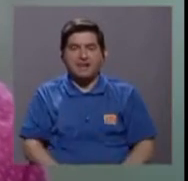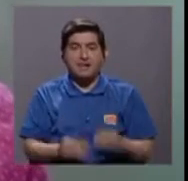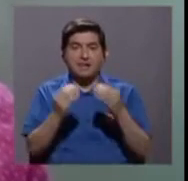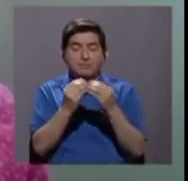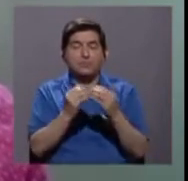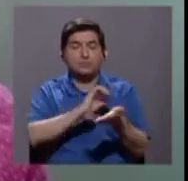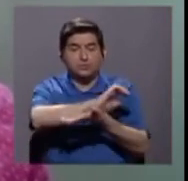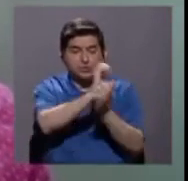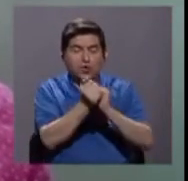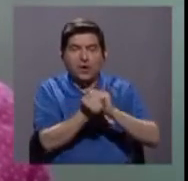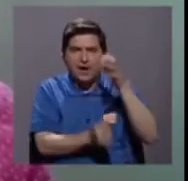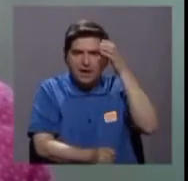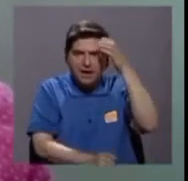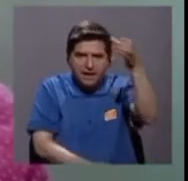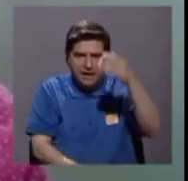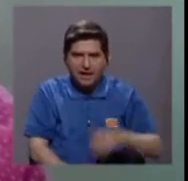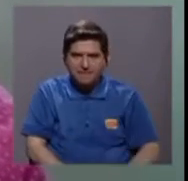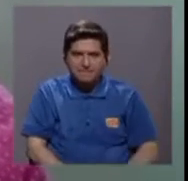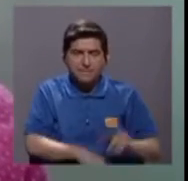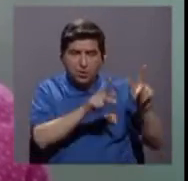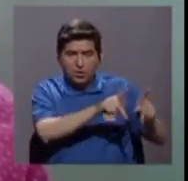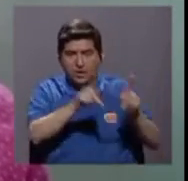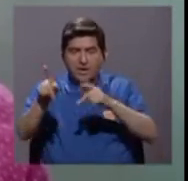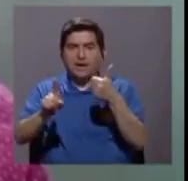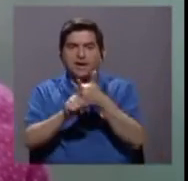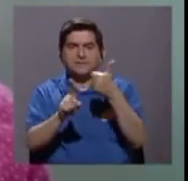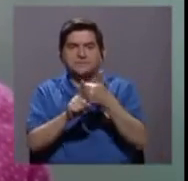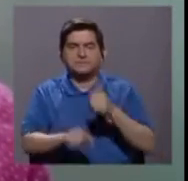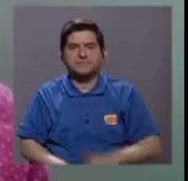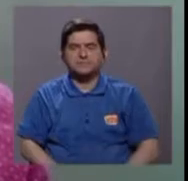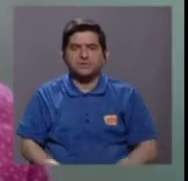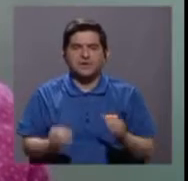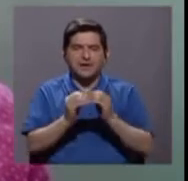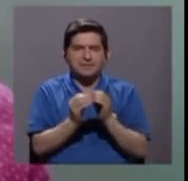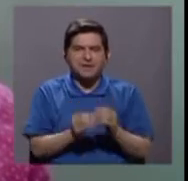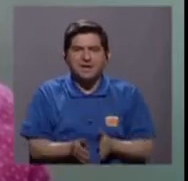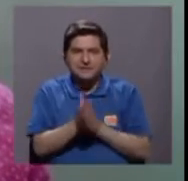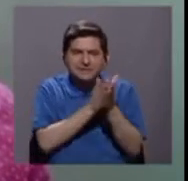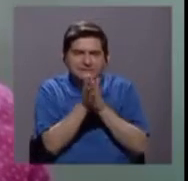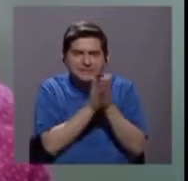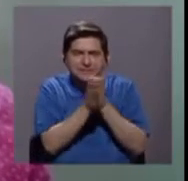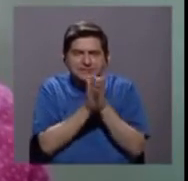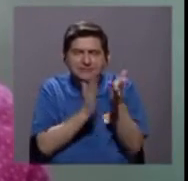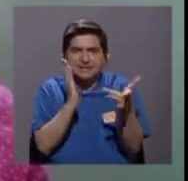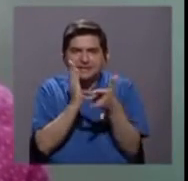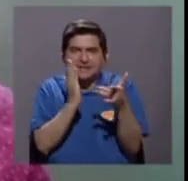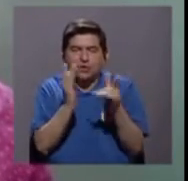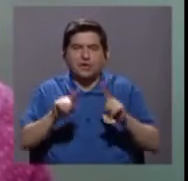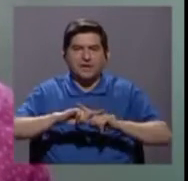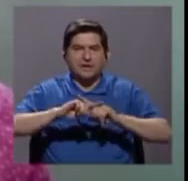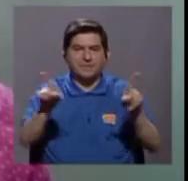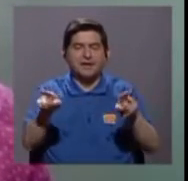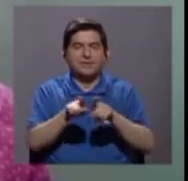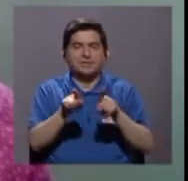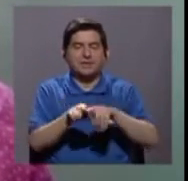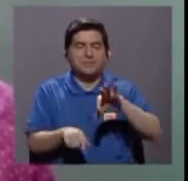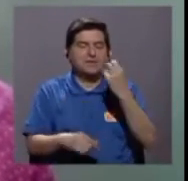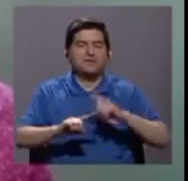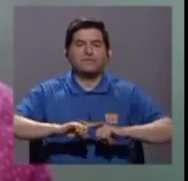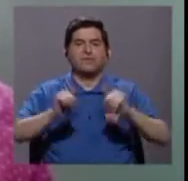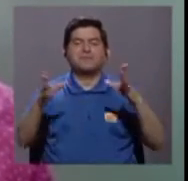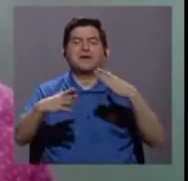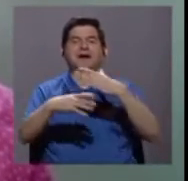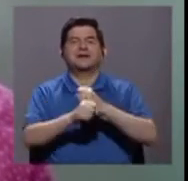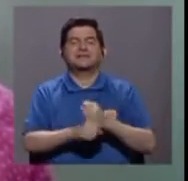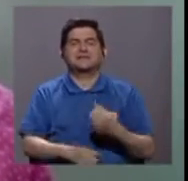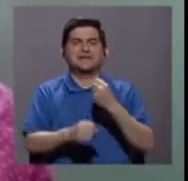de cultura, ¿verdad? En el cambio en las personas, para un mayor aprovechamiento de la tecnología, pero también para hacer las cosas de manera diferente,